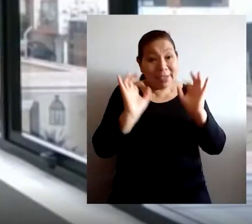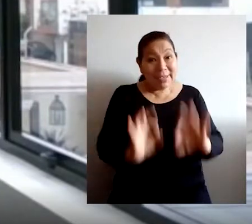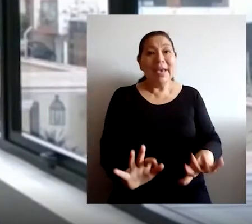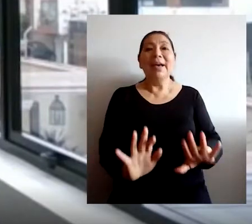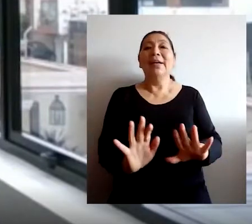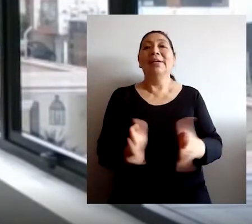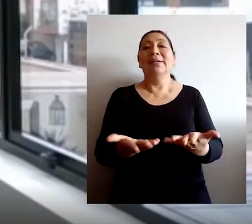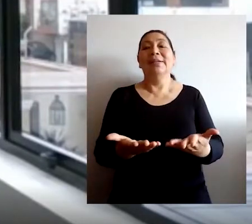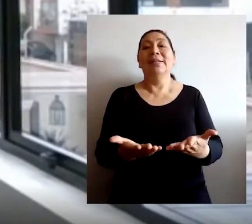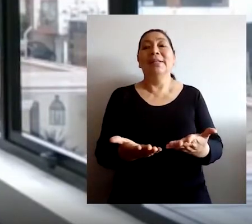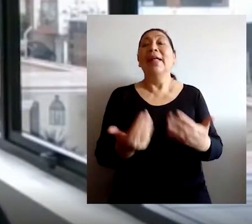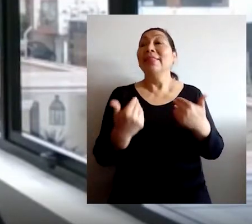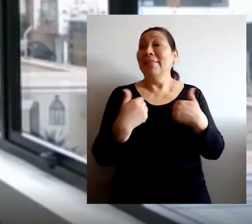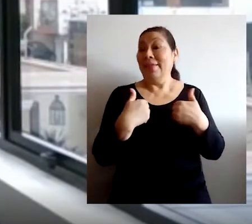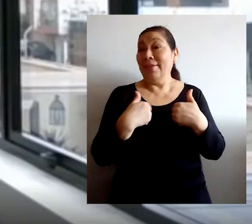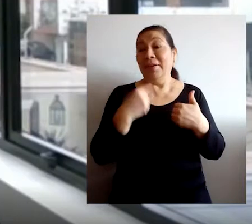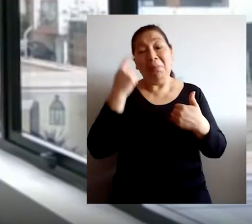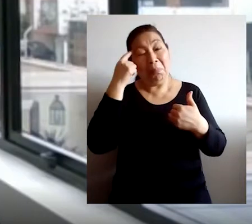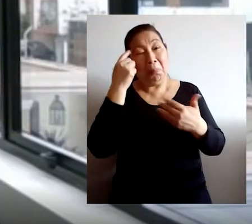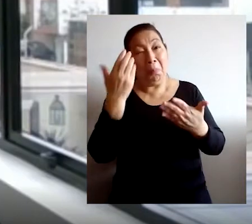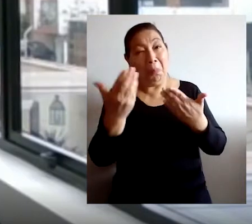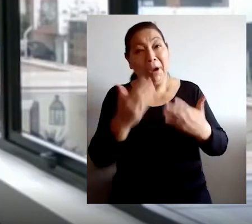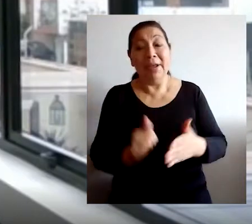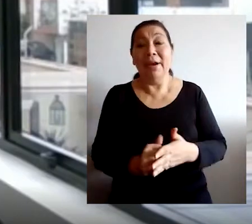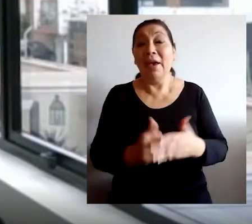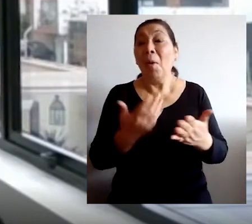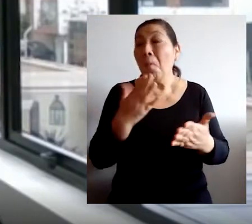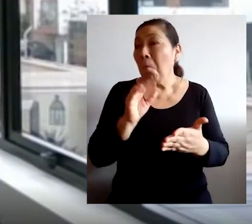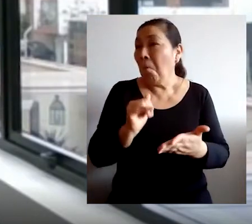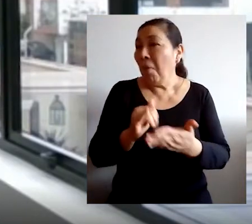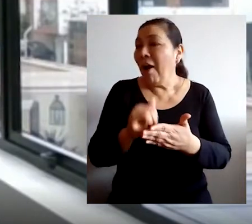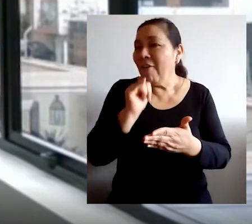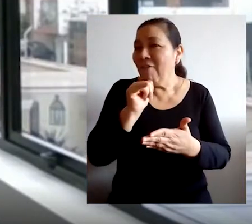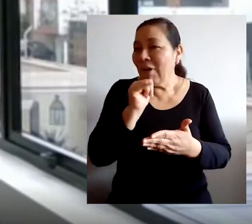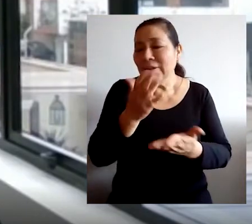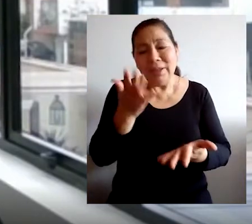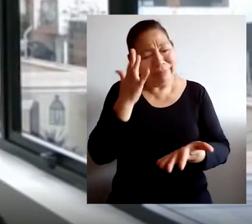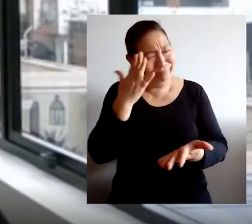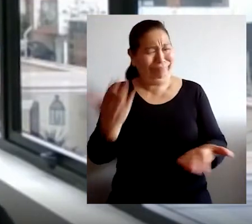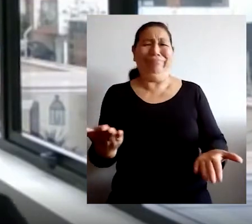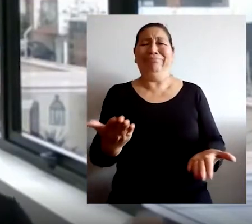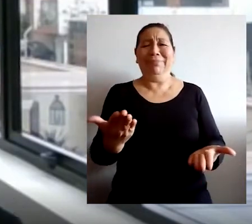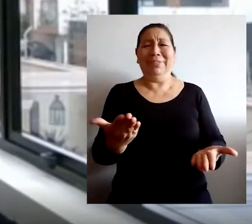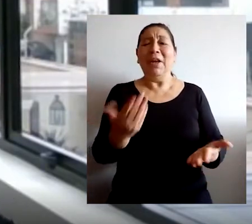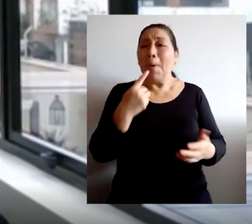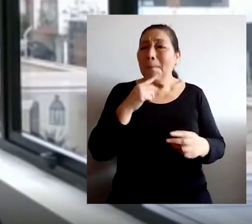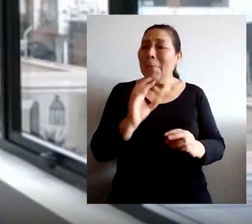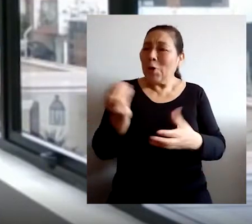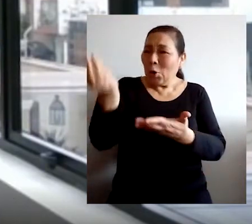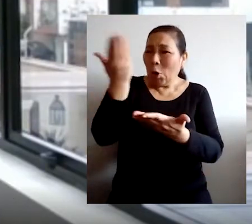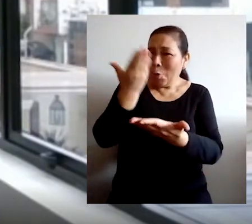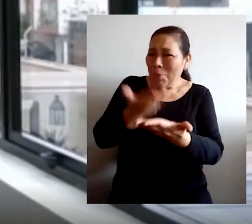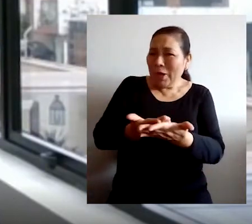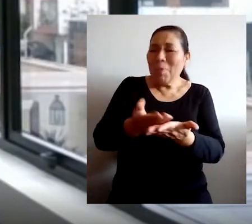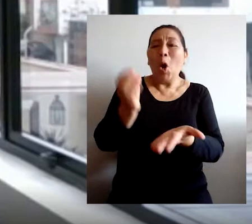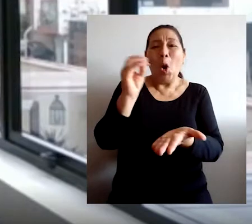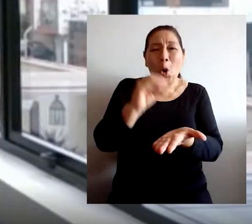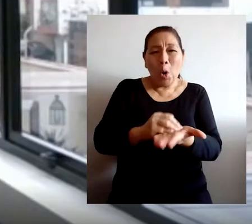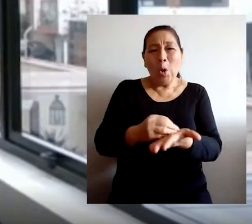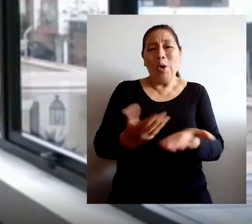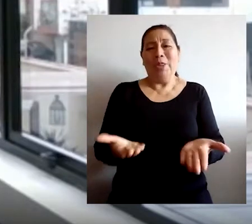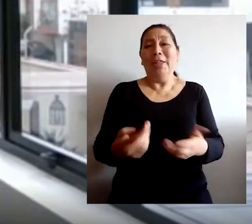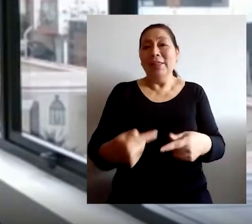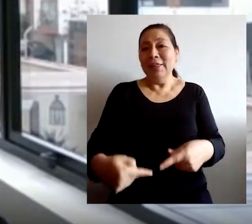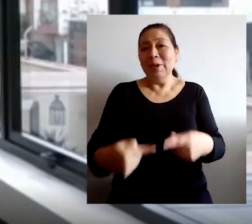definió, tendría la impresión que habría por lo menos una falta de delicadeza en intentar incorporarla nuevamente como tema